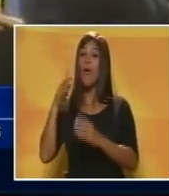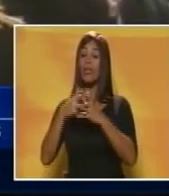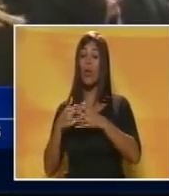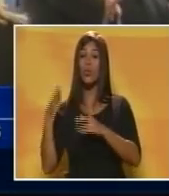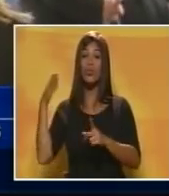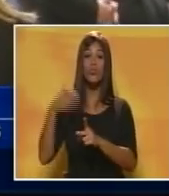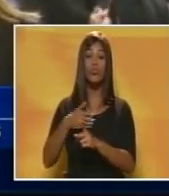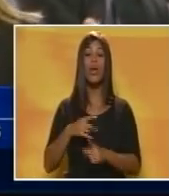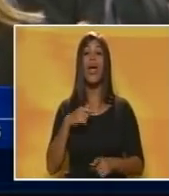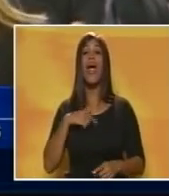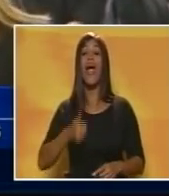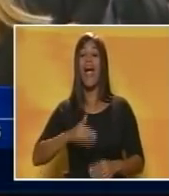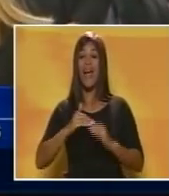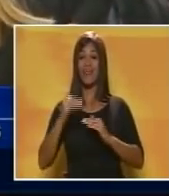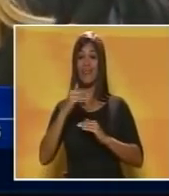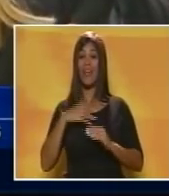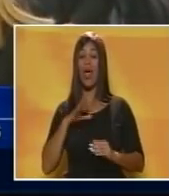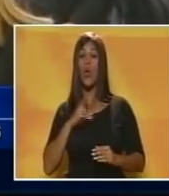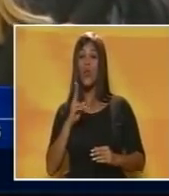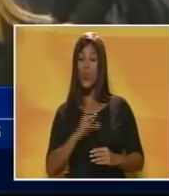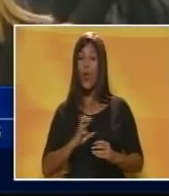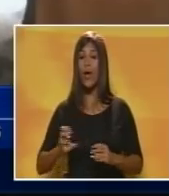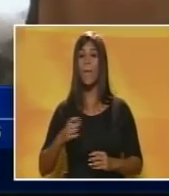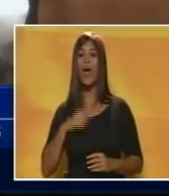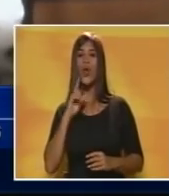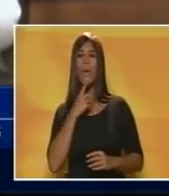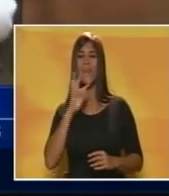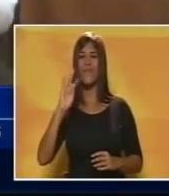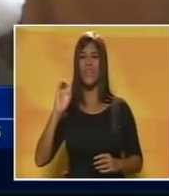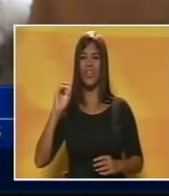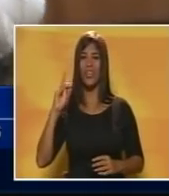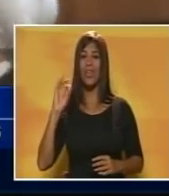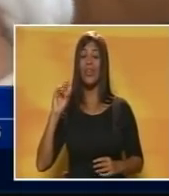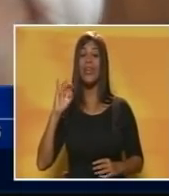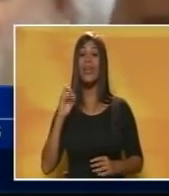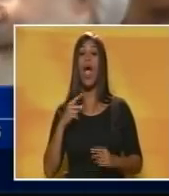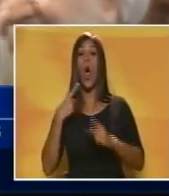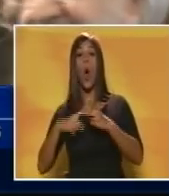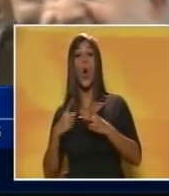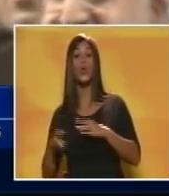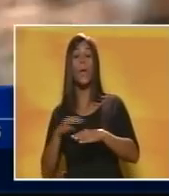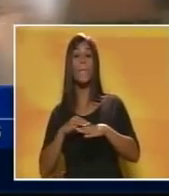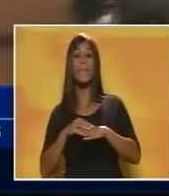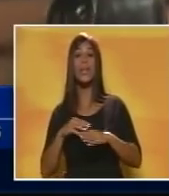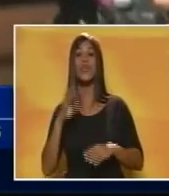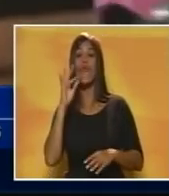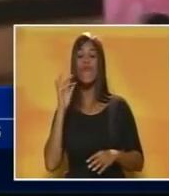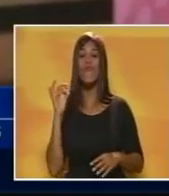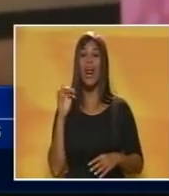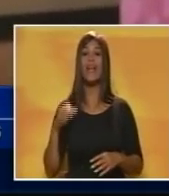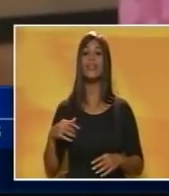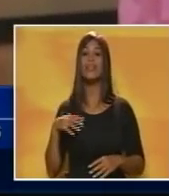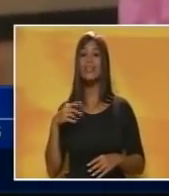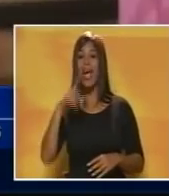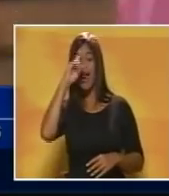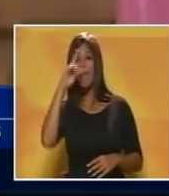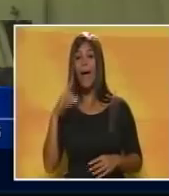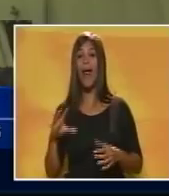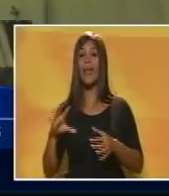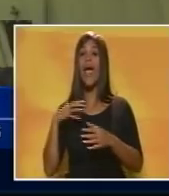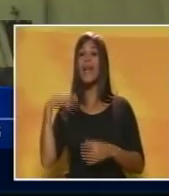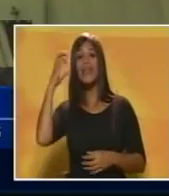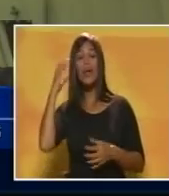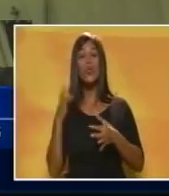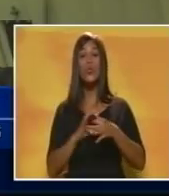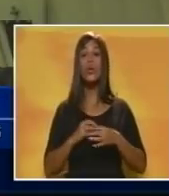alta representante de la Unión Europea para Política Exterior, Federica Mogherini, y los ministros de Exteriores de Francia, Alemania y Reino Unido rechazaron